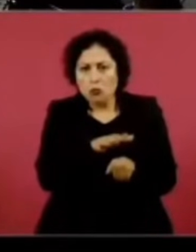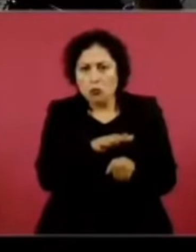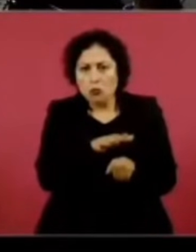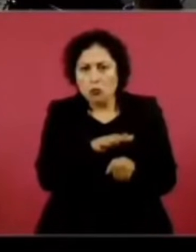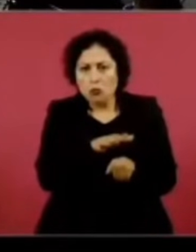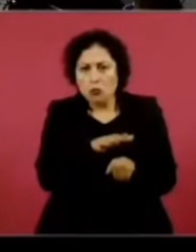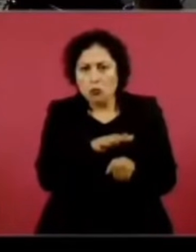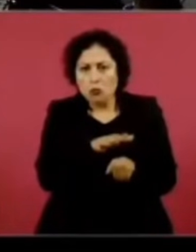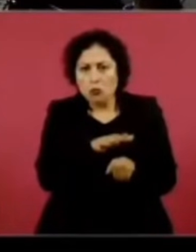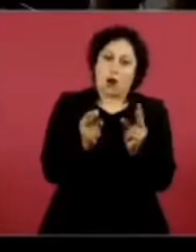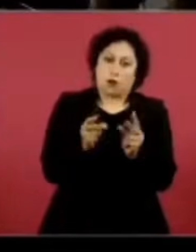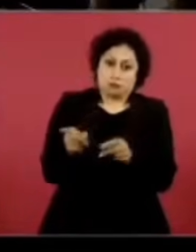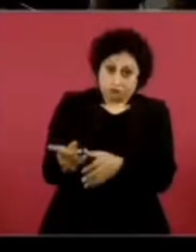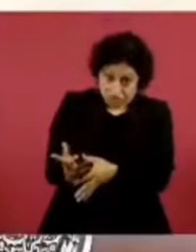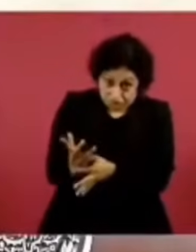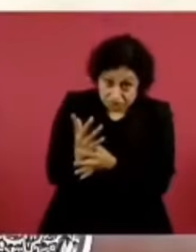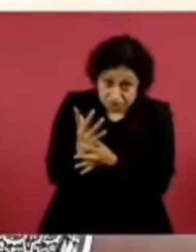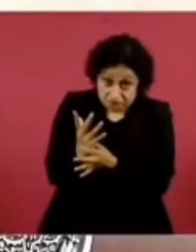vamos,